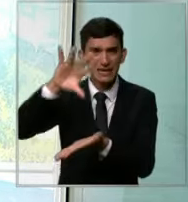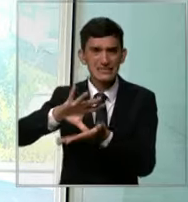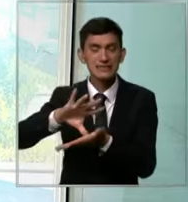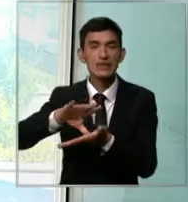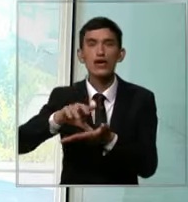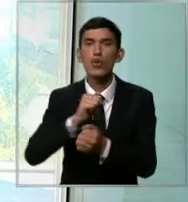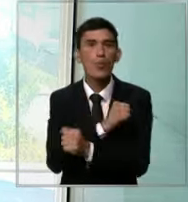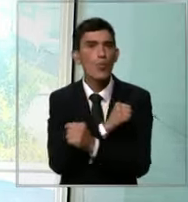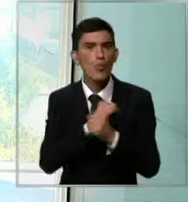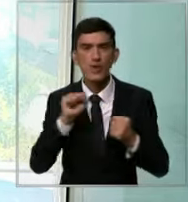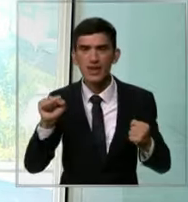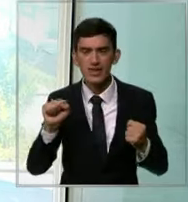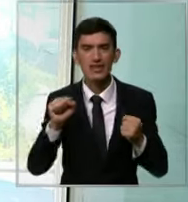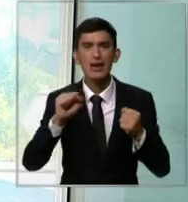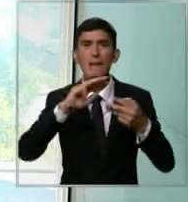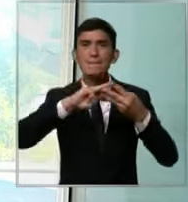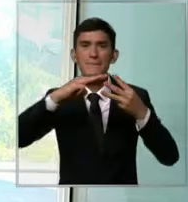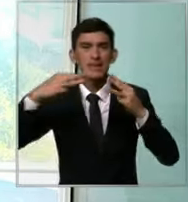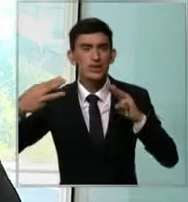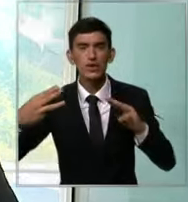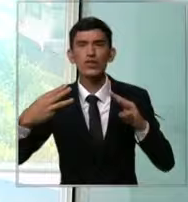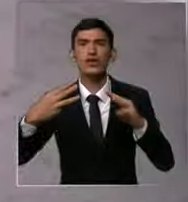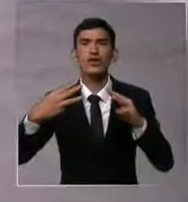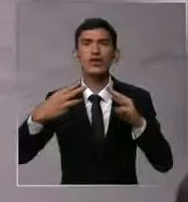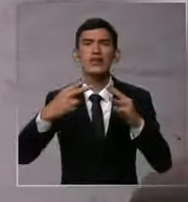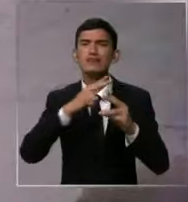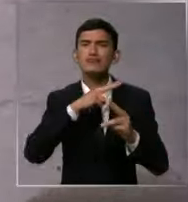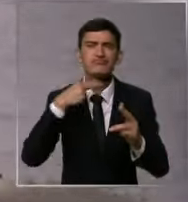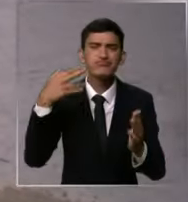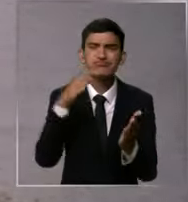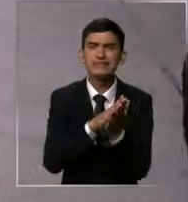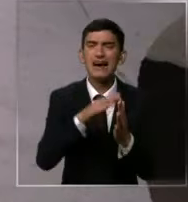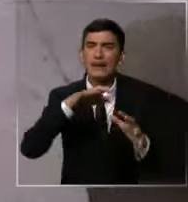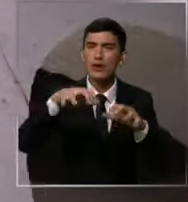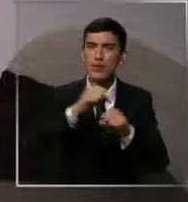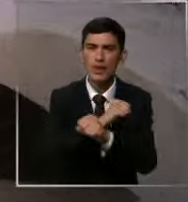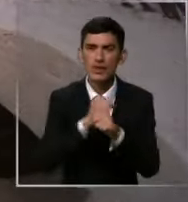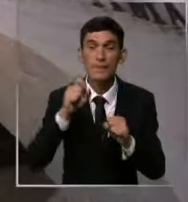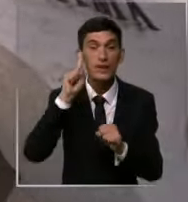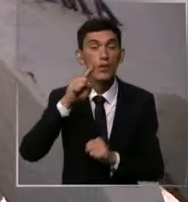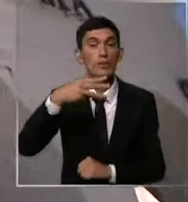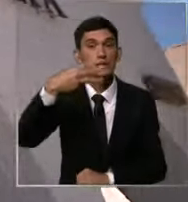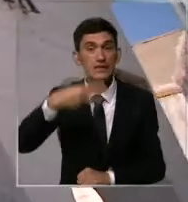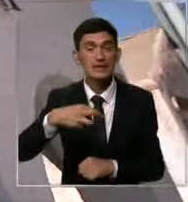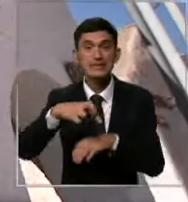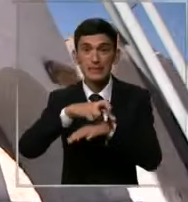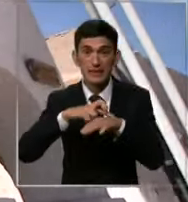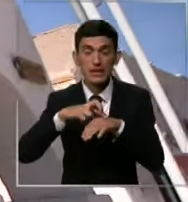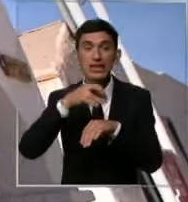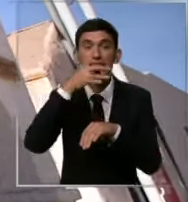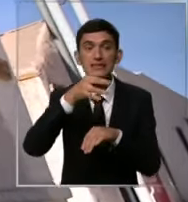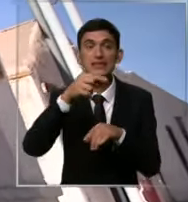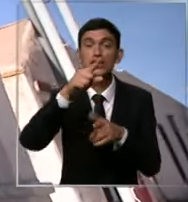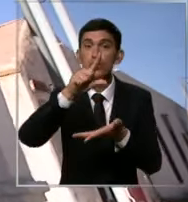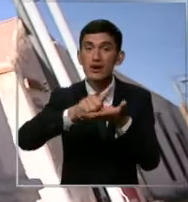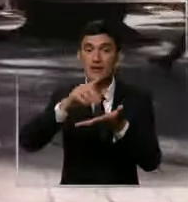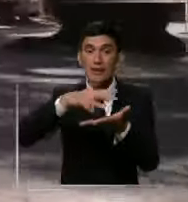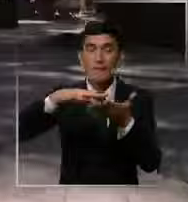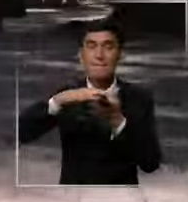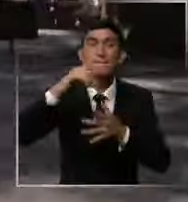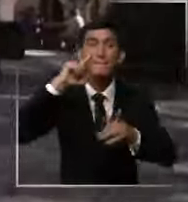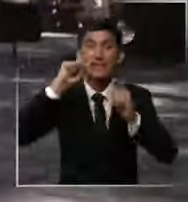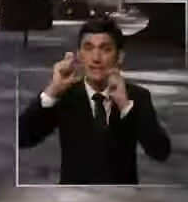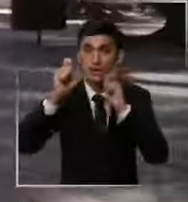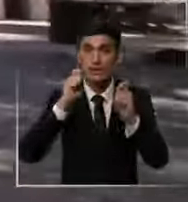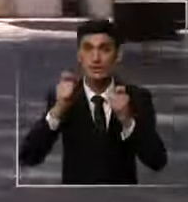podrá aplicar métodos de sacrificio de animales. Pero el municipio argumenta que San Pedro es hoy una zona peligrosa a causa de los